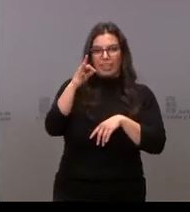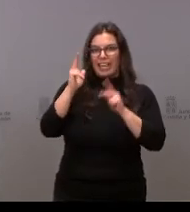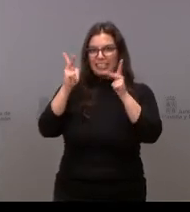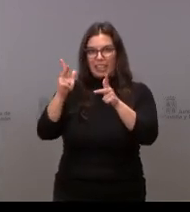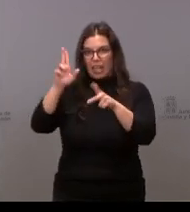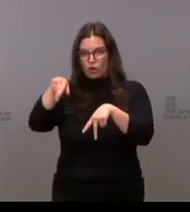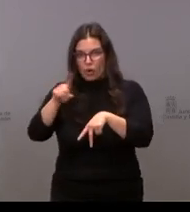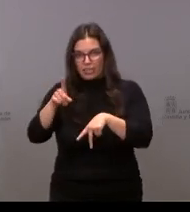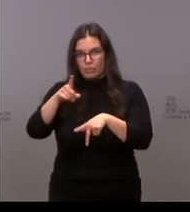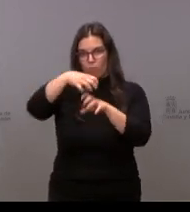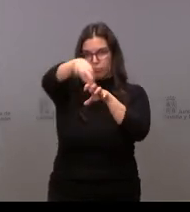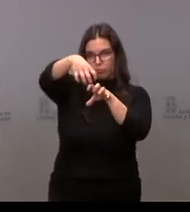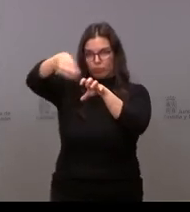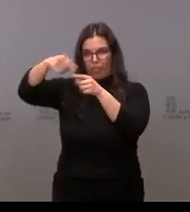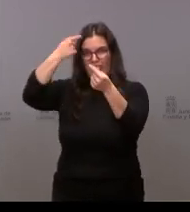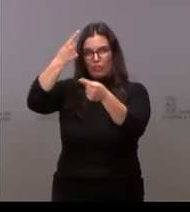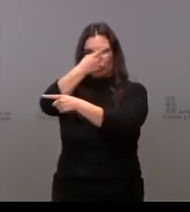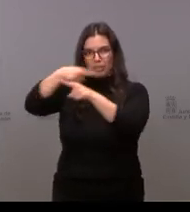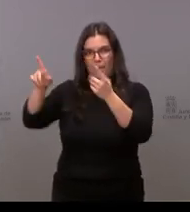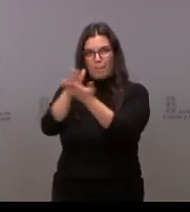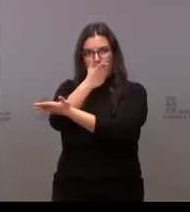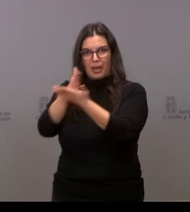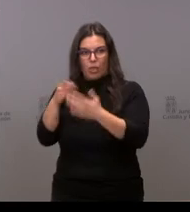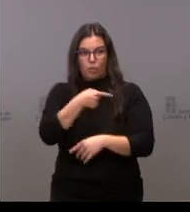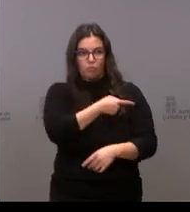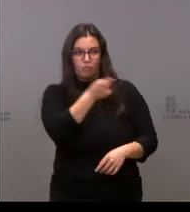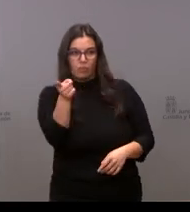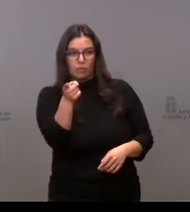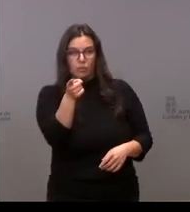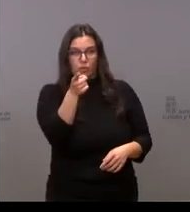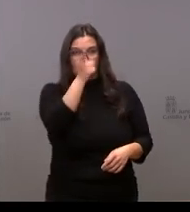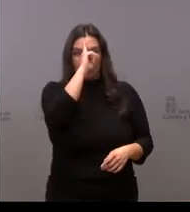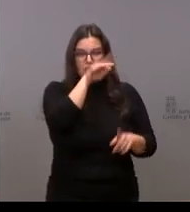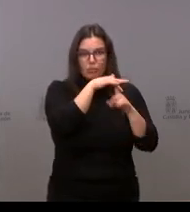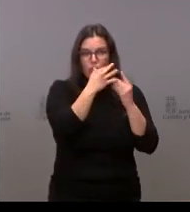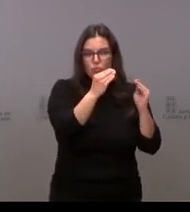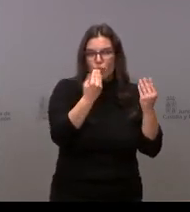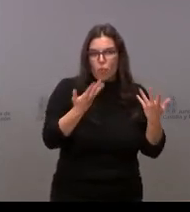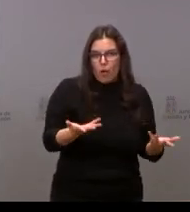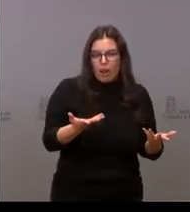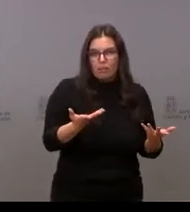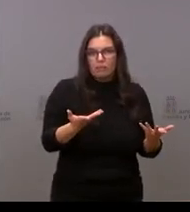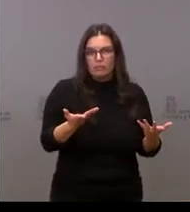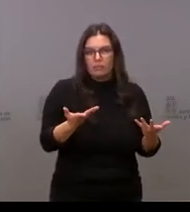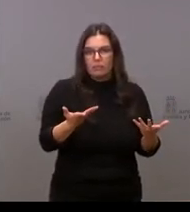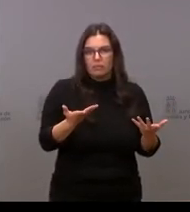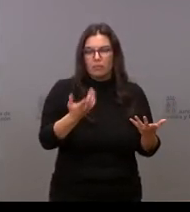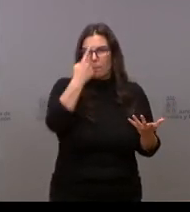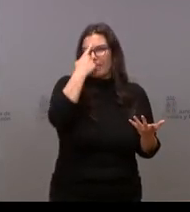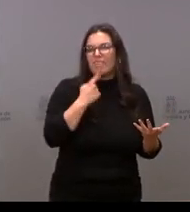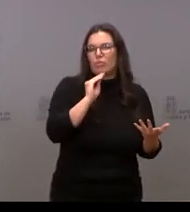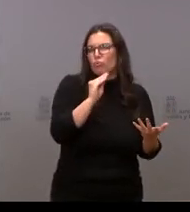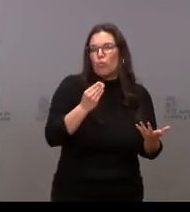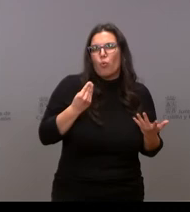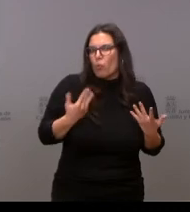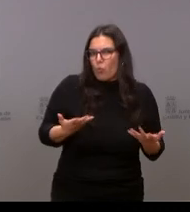son pacientes que no sé exactamente cuál es su estatus y cuáles son sus posiciones de su perfil de